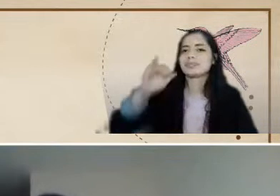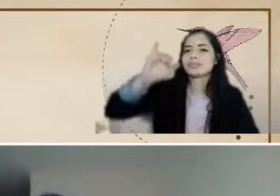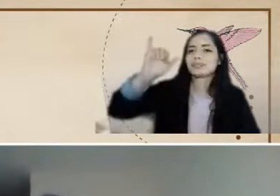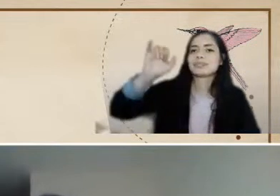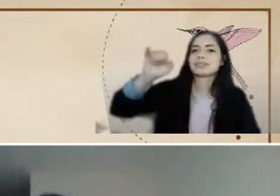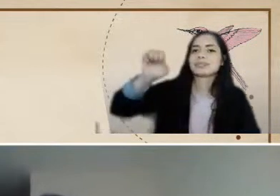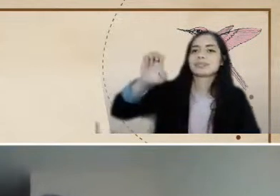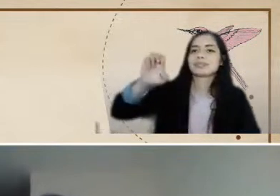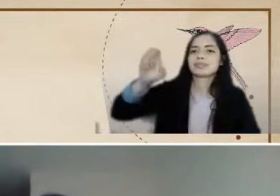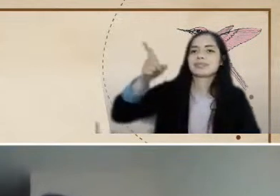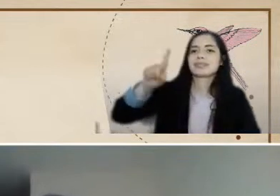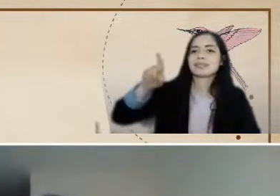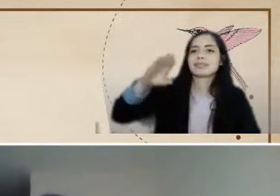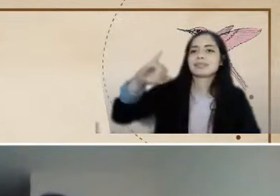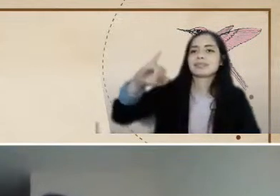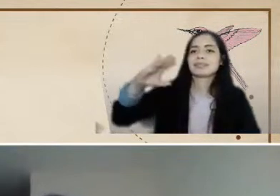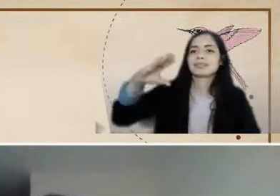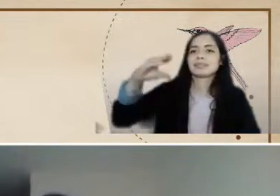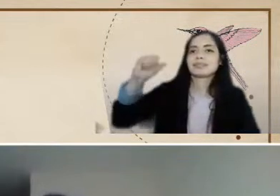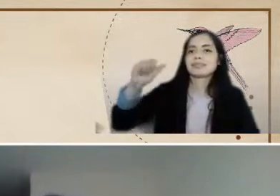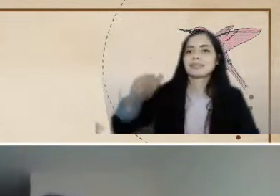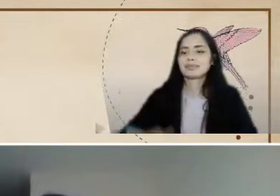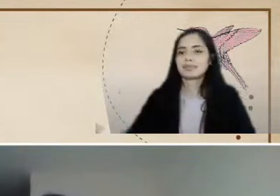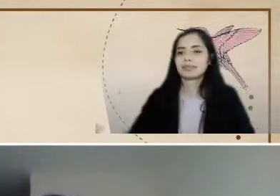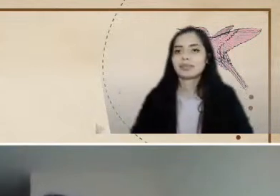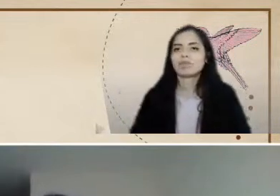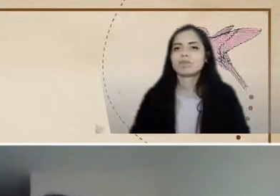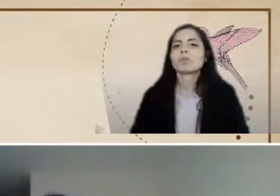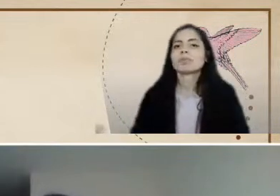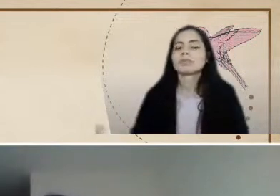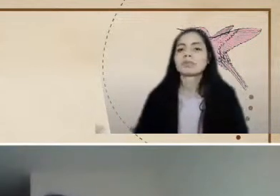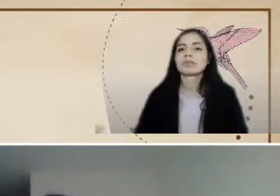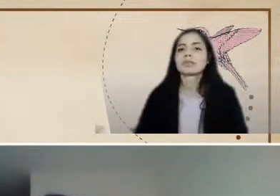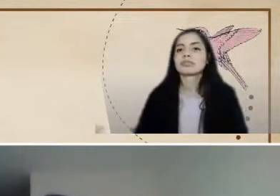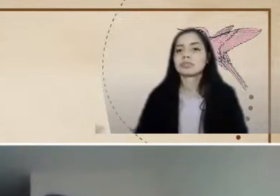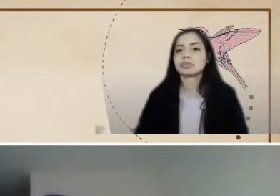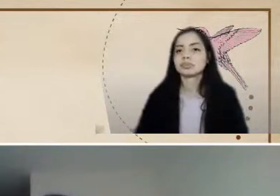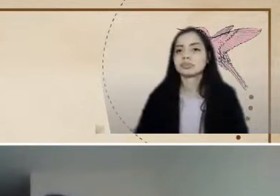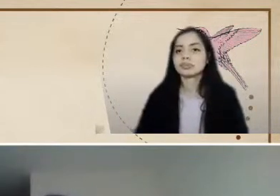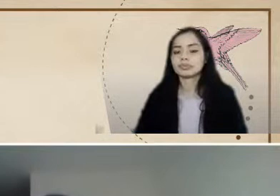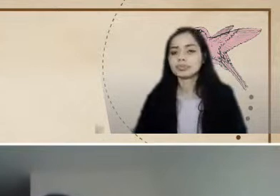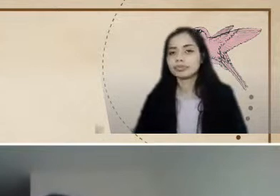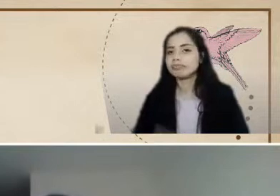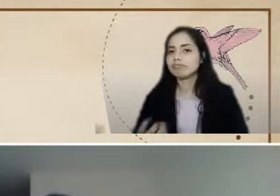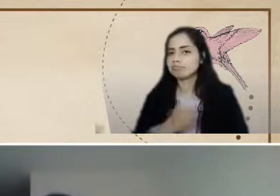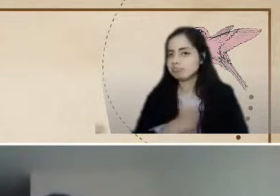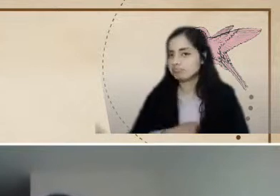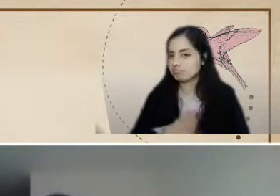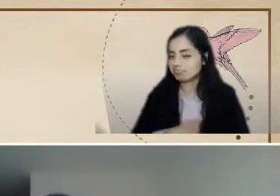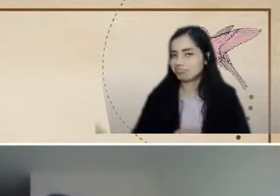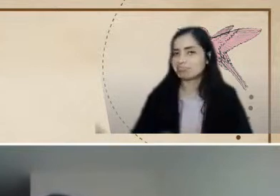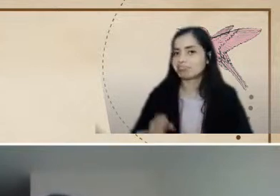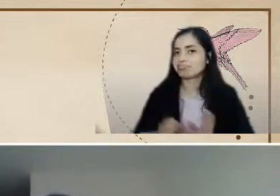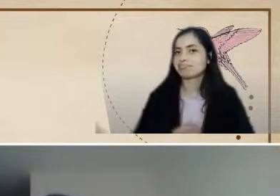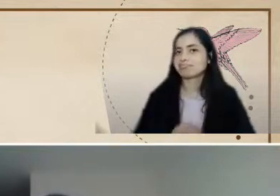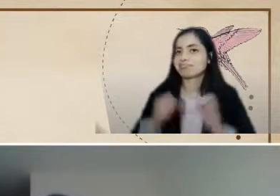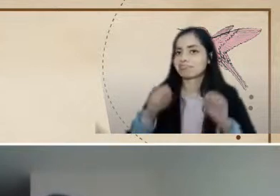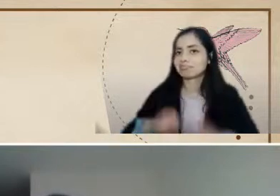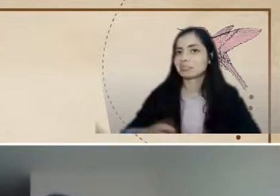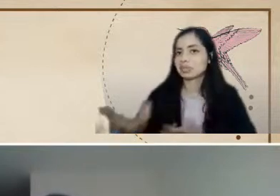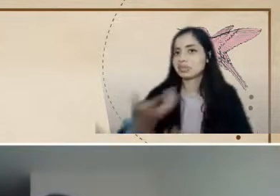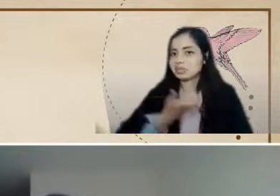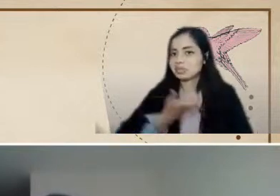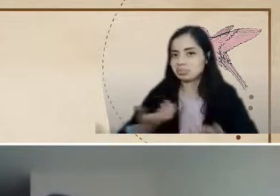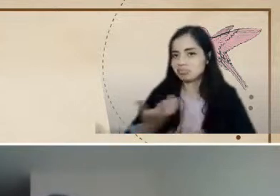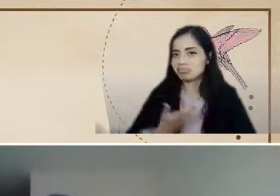trabajo, de caminatas, de recolección de muestras, de tomas de fotografía, de imágenes? Quisiera que nos compartiera todos